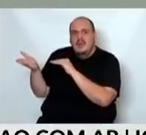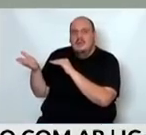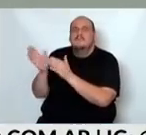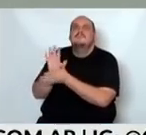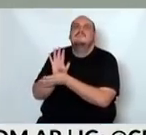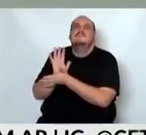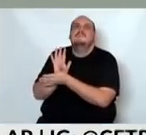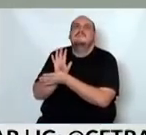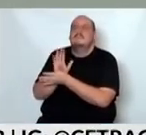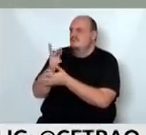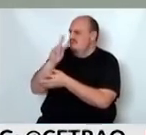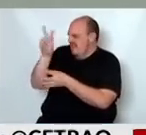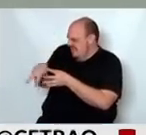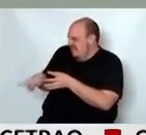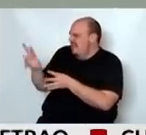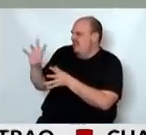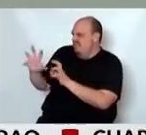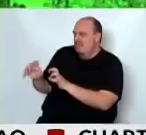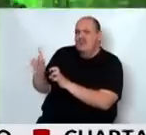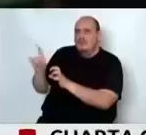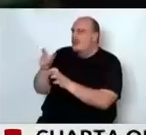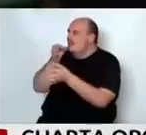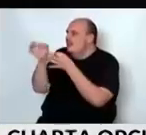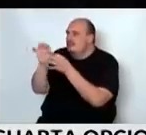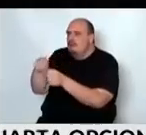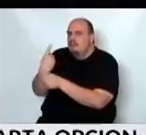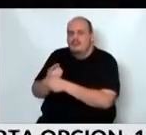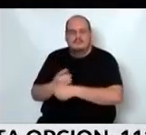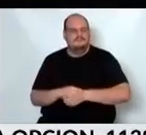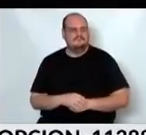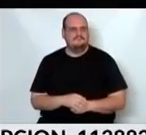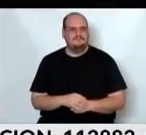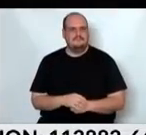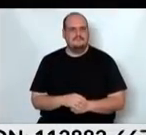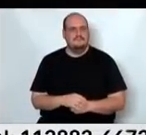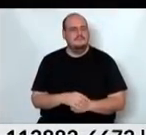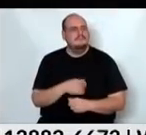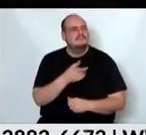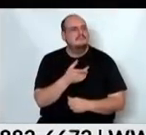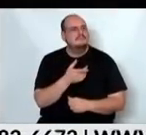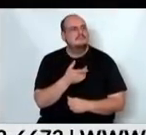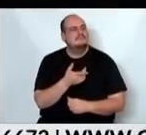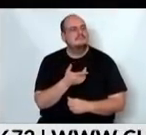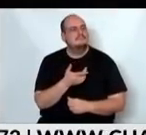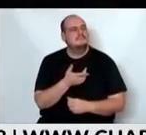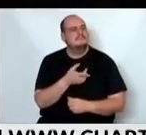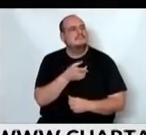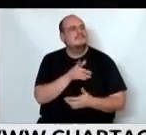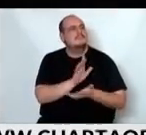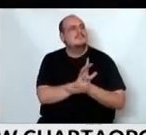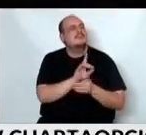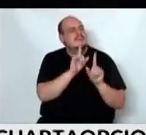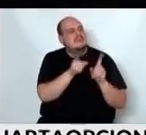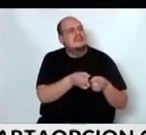no por el aspecto, porque no puedes conversar. No. ¿Cómo se convive, porque también lo que